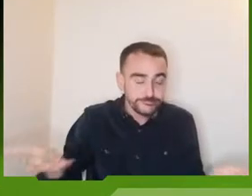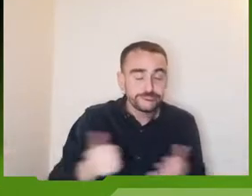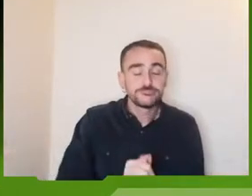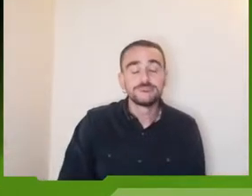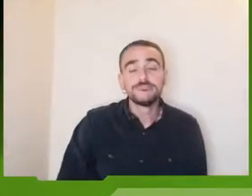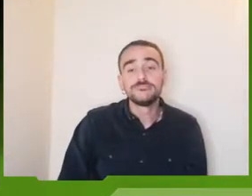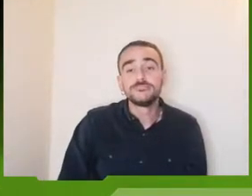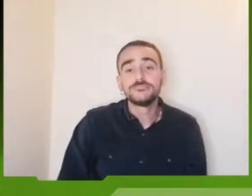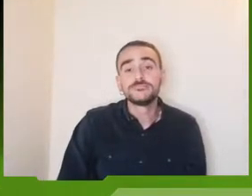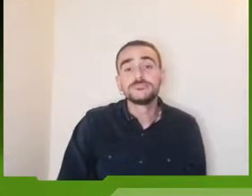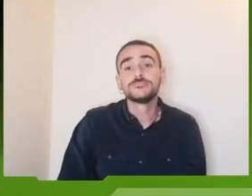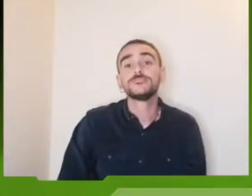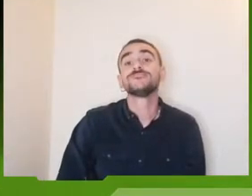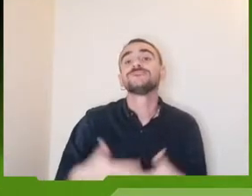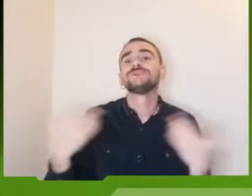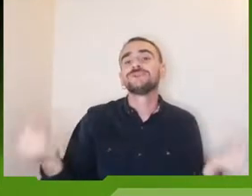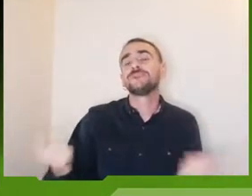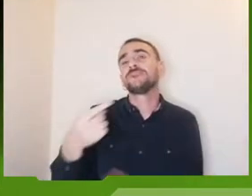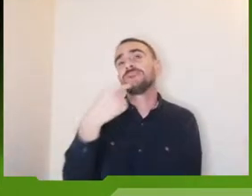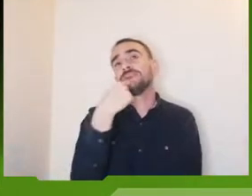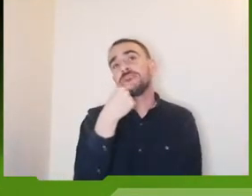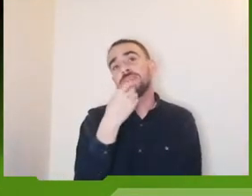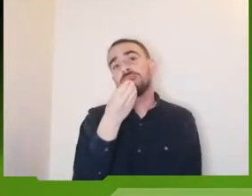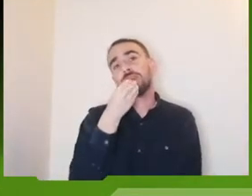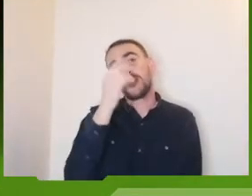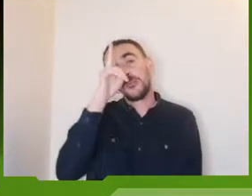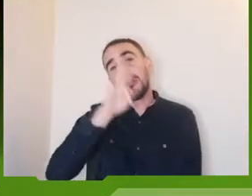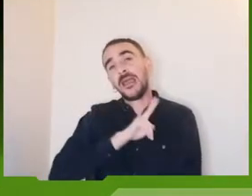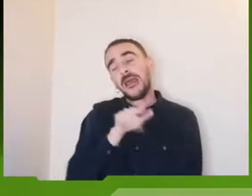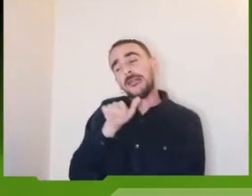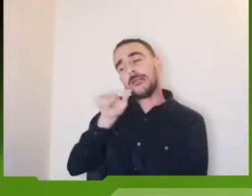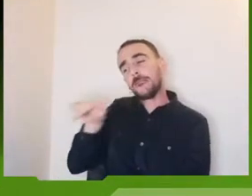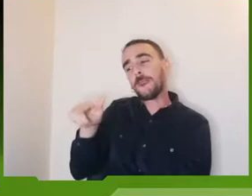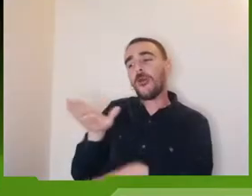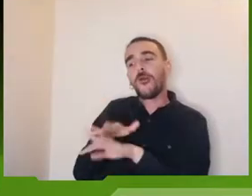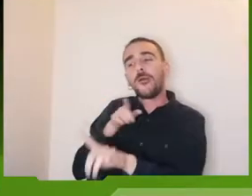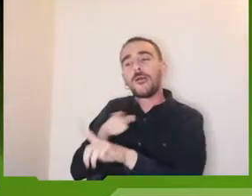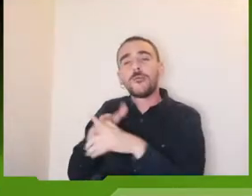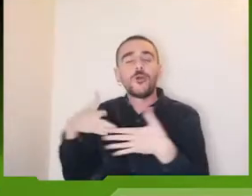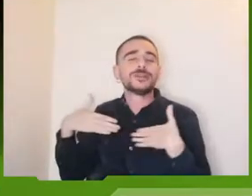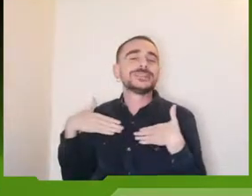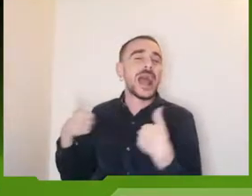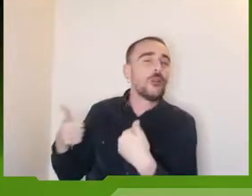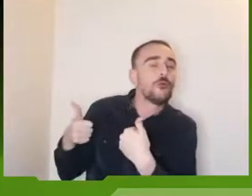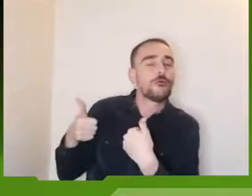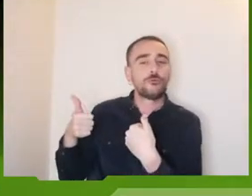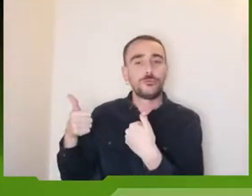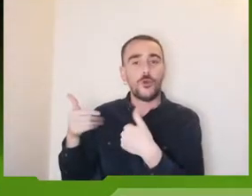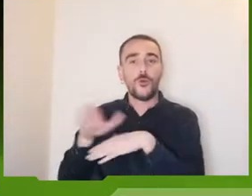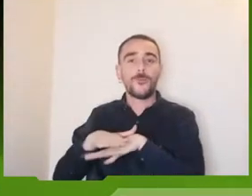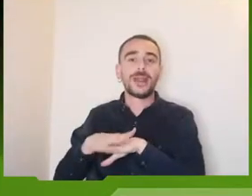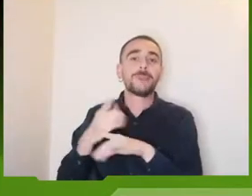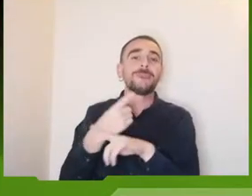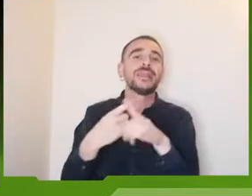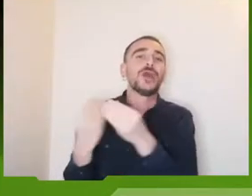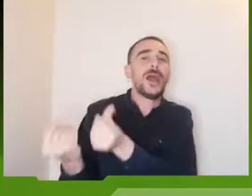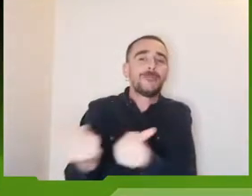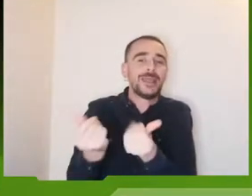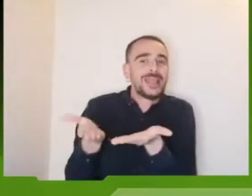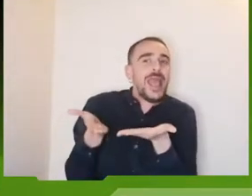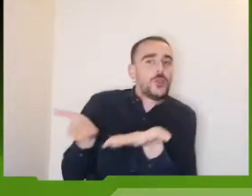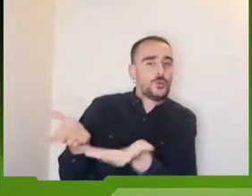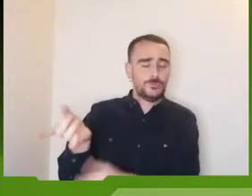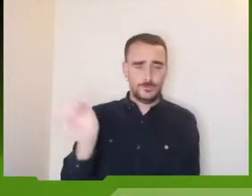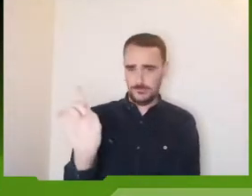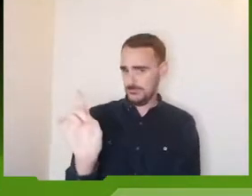creciendo los argumentos del veganismo para la salud o para el medio ambiente, creo que es importante posicionarnos las